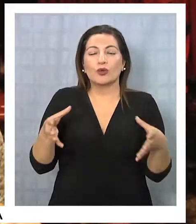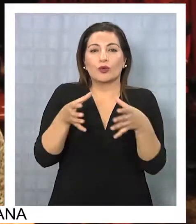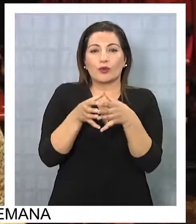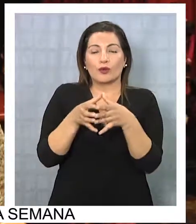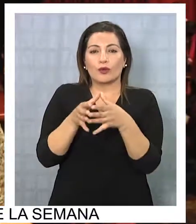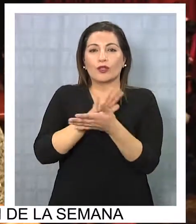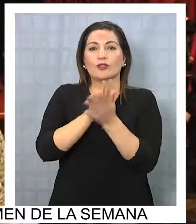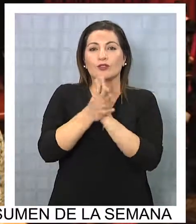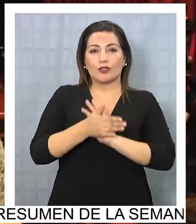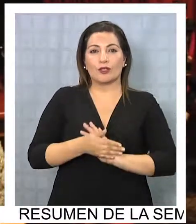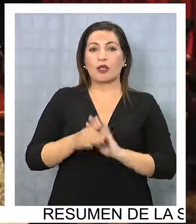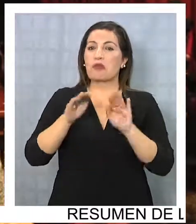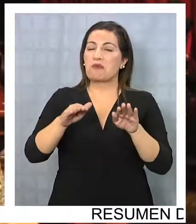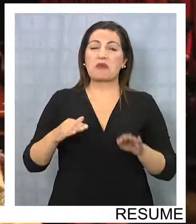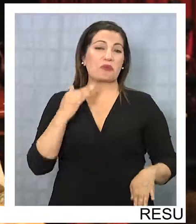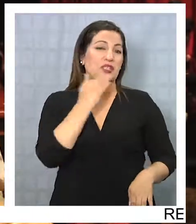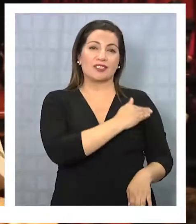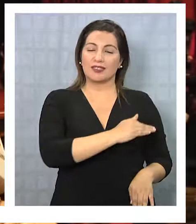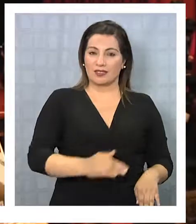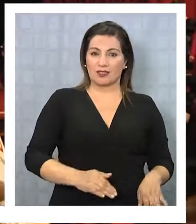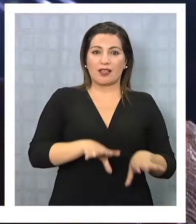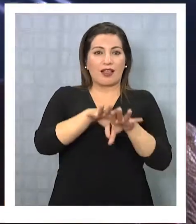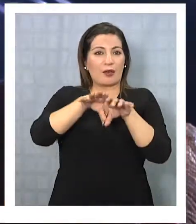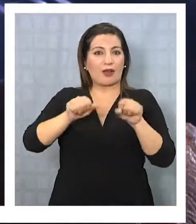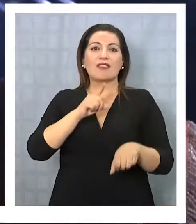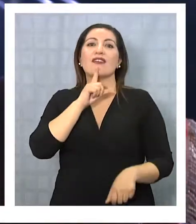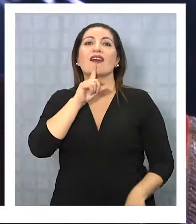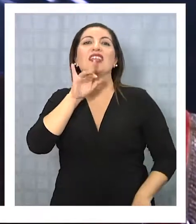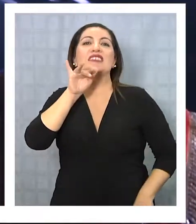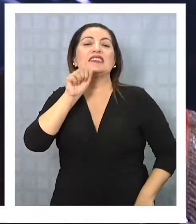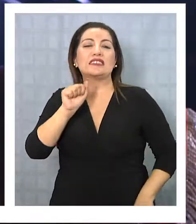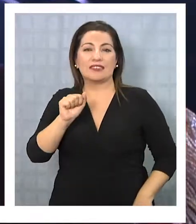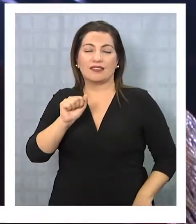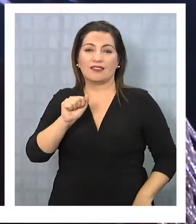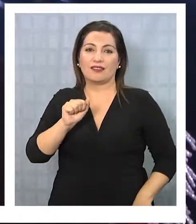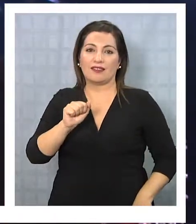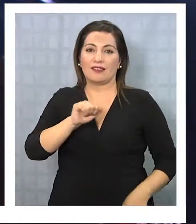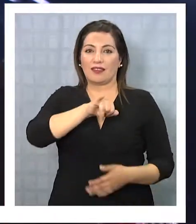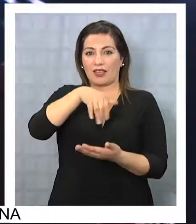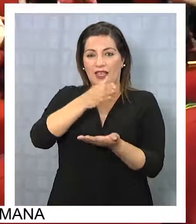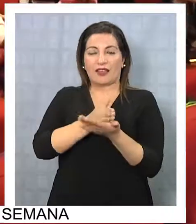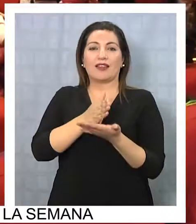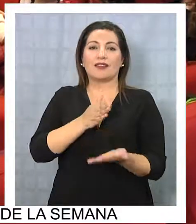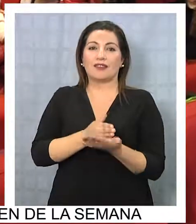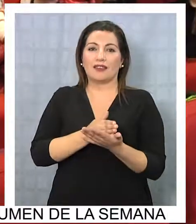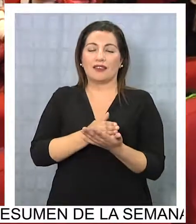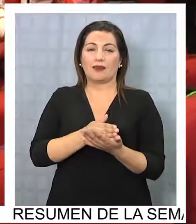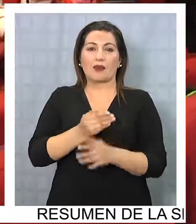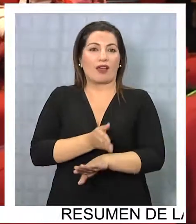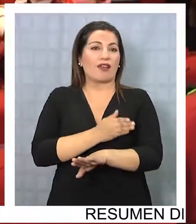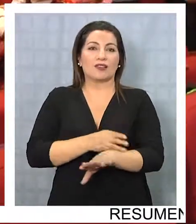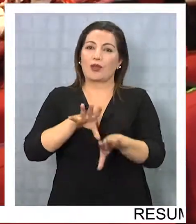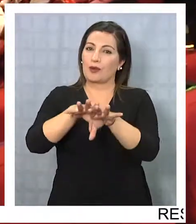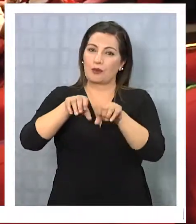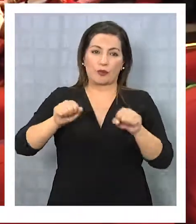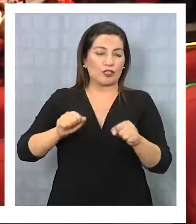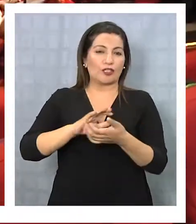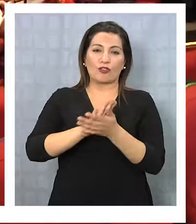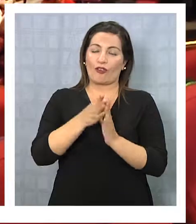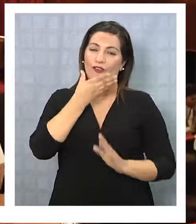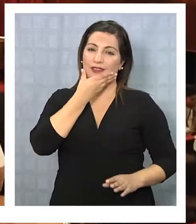todos. Para que salga lindo como los niños, más que nada por el compromiso de las tías, igual que ellas se comprometen a que esto salga como todo corresponde.